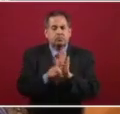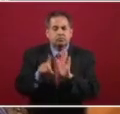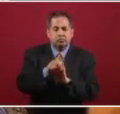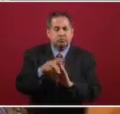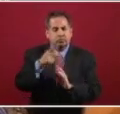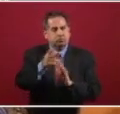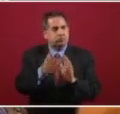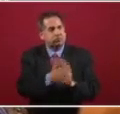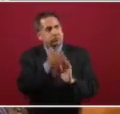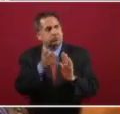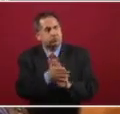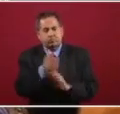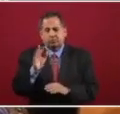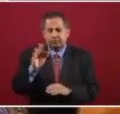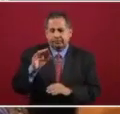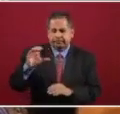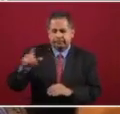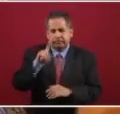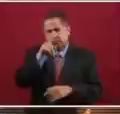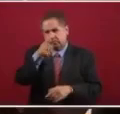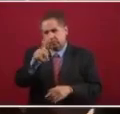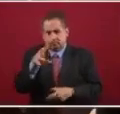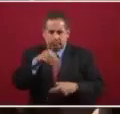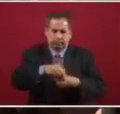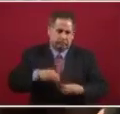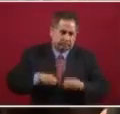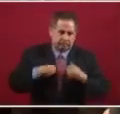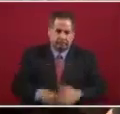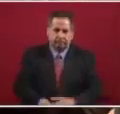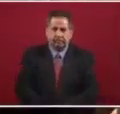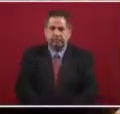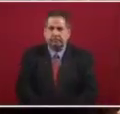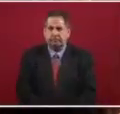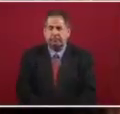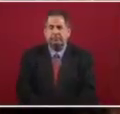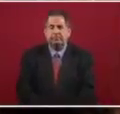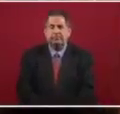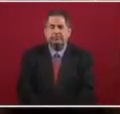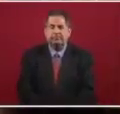que construyó Calderón en el que va a vivir.